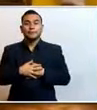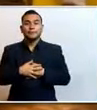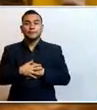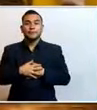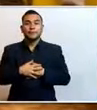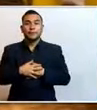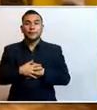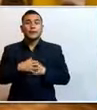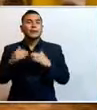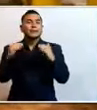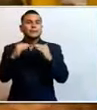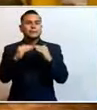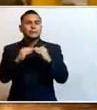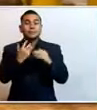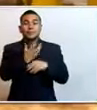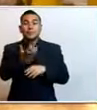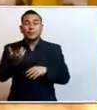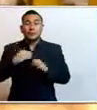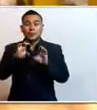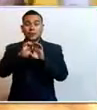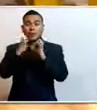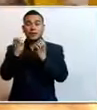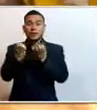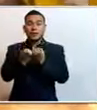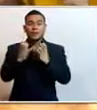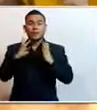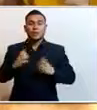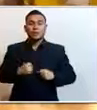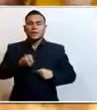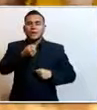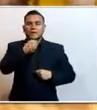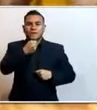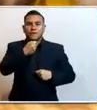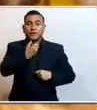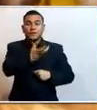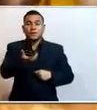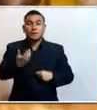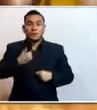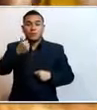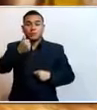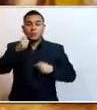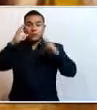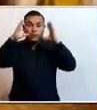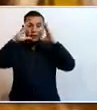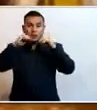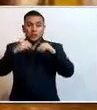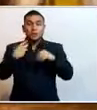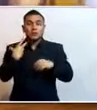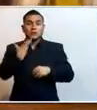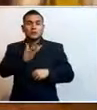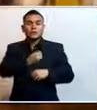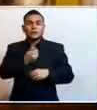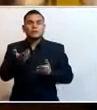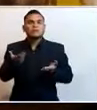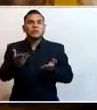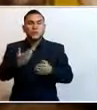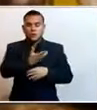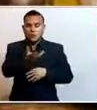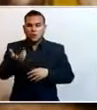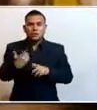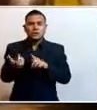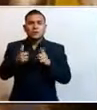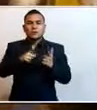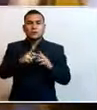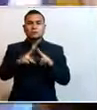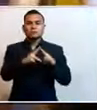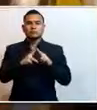Y por supuesto, del Gabinete de Gobierno rinden informe al señor presidente, lo ha hecho el señor ministro de la Defensa. En este momento nosotros nos encontramos activado todo el Sistema Nacional